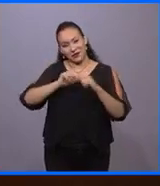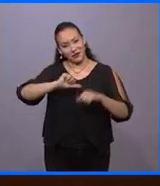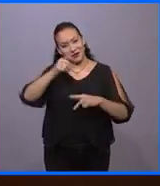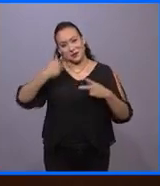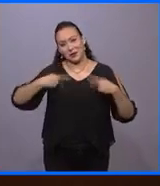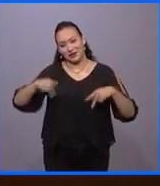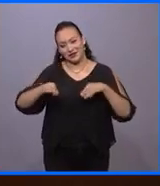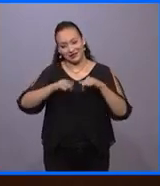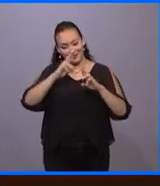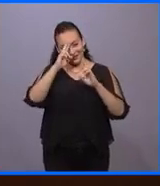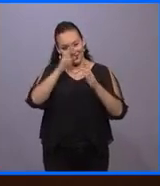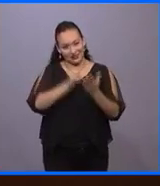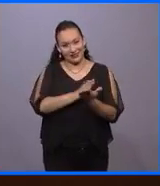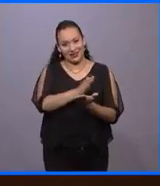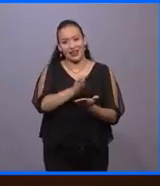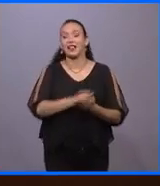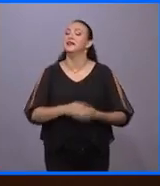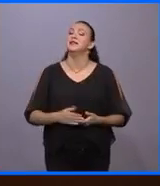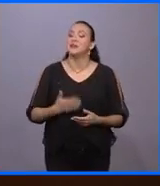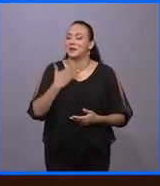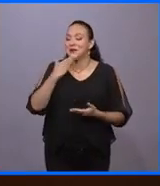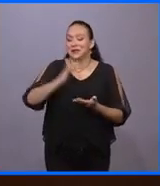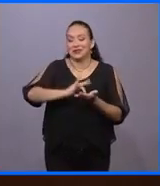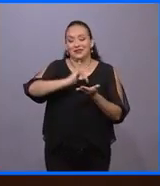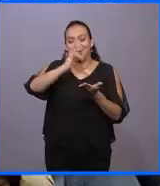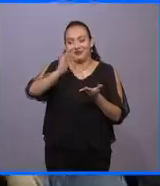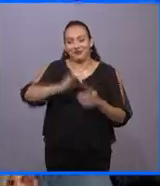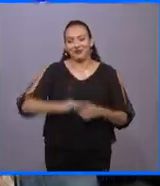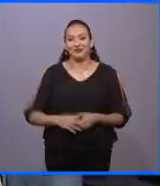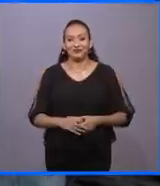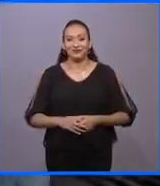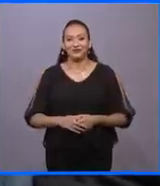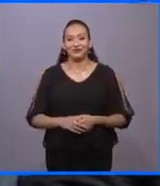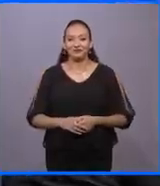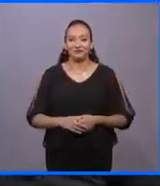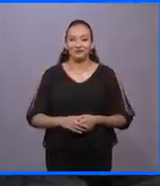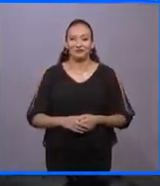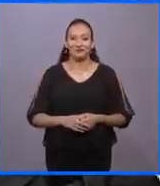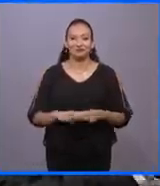en la dignidad humana. Muchas gracias.